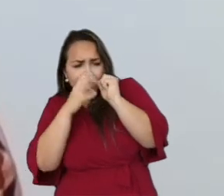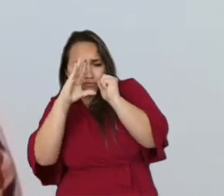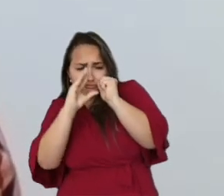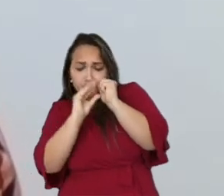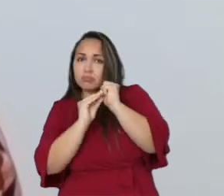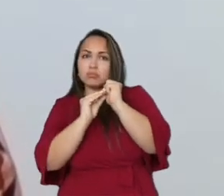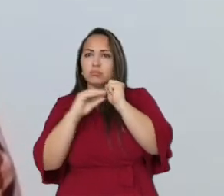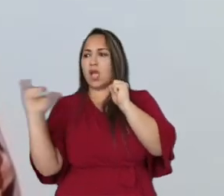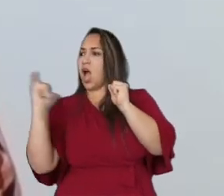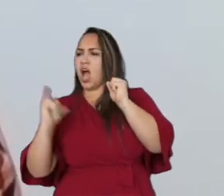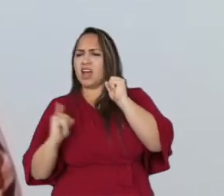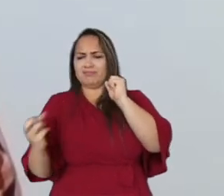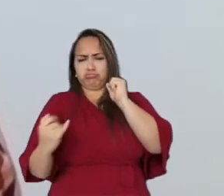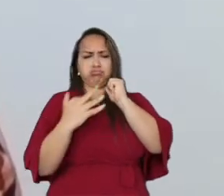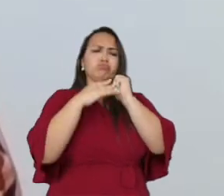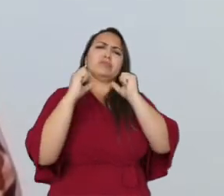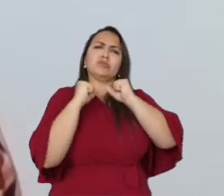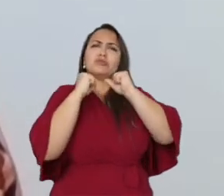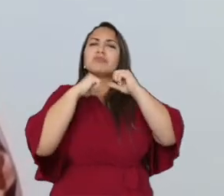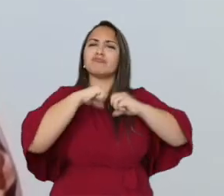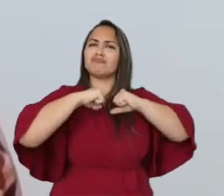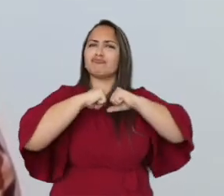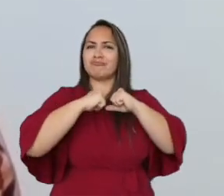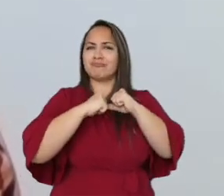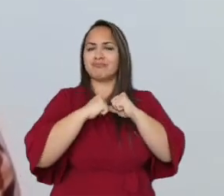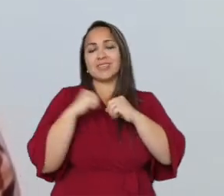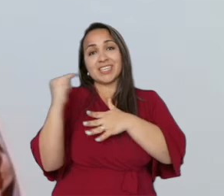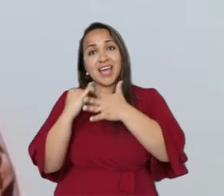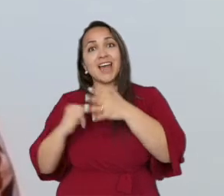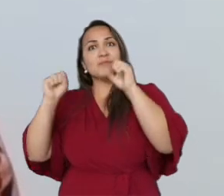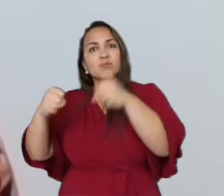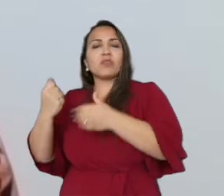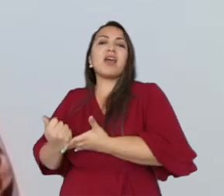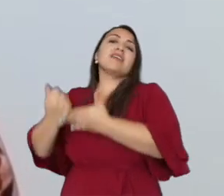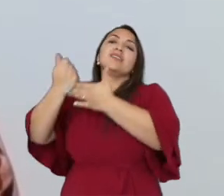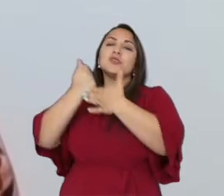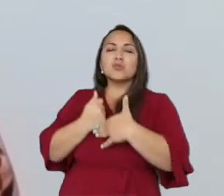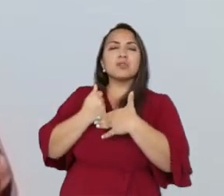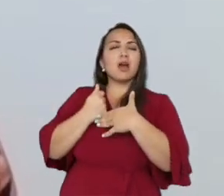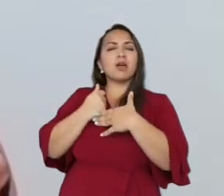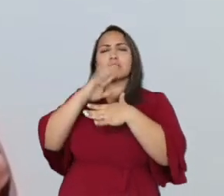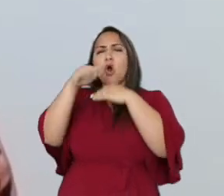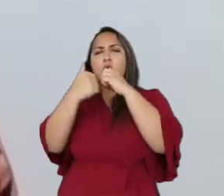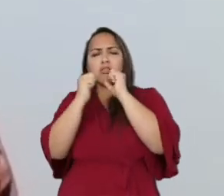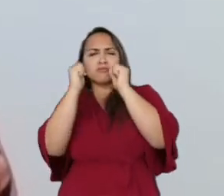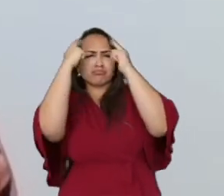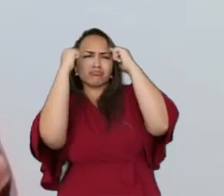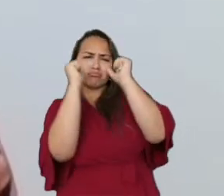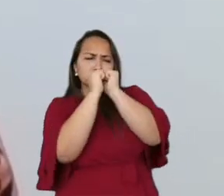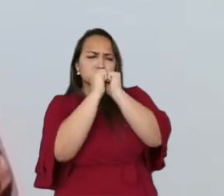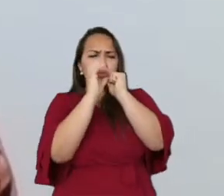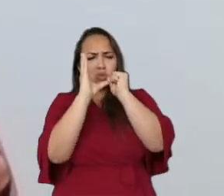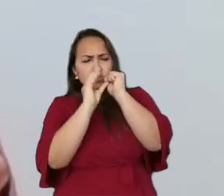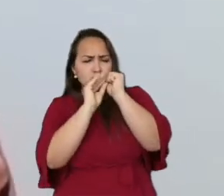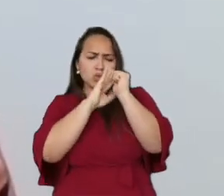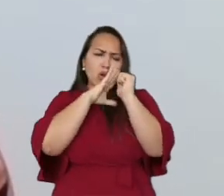esté más apagada en nuestro cerebro. Y el arte nos puede ayudar a estimular todo eso que está dormido